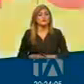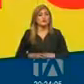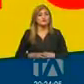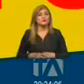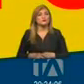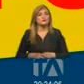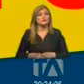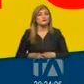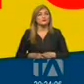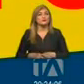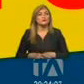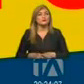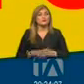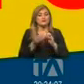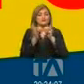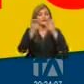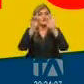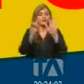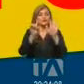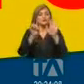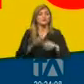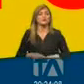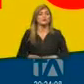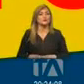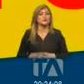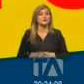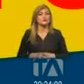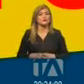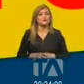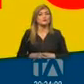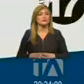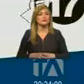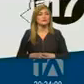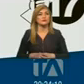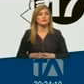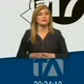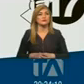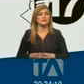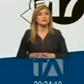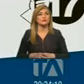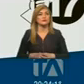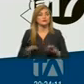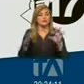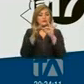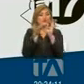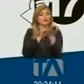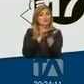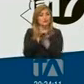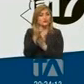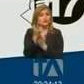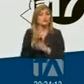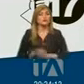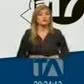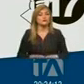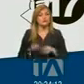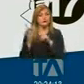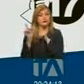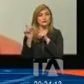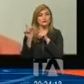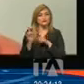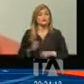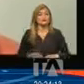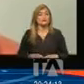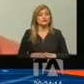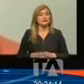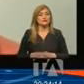Arias. Por el PSC, Henry Kronfle y Natalie Viteri. Y Alianza por la Honestidad, Fernando Villavicencio.